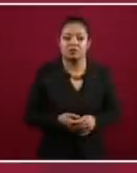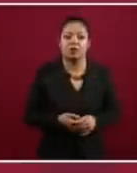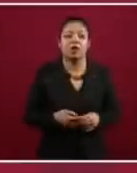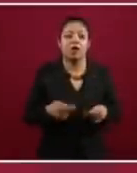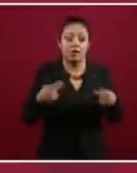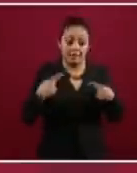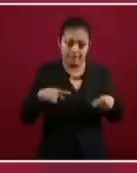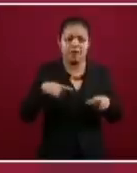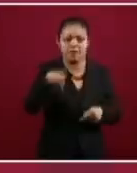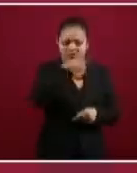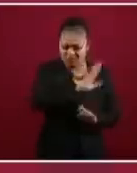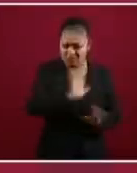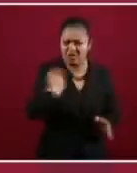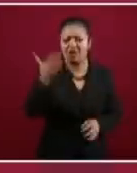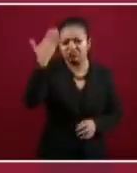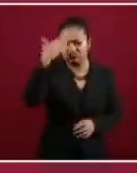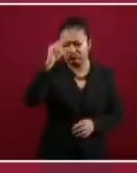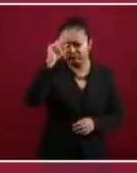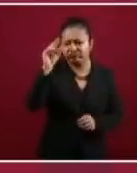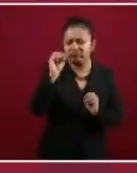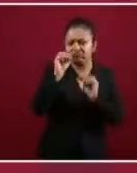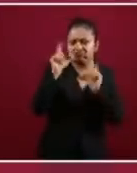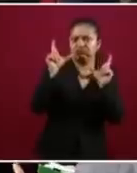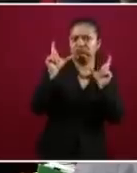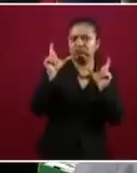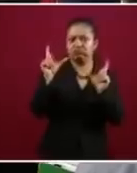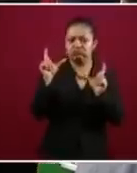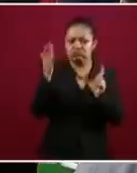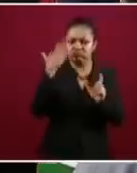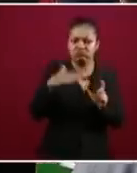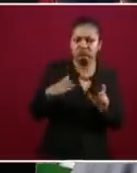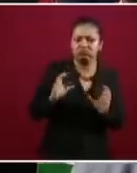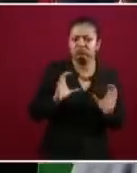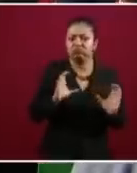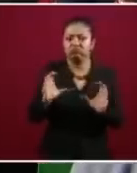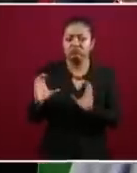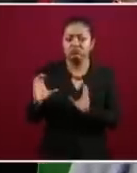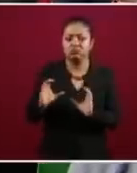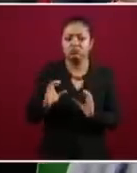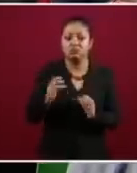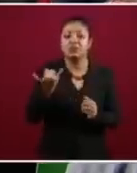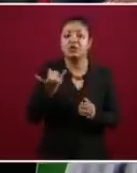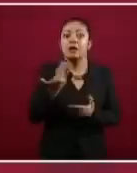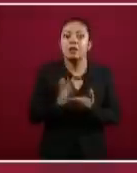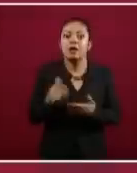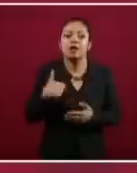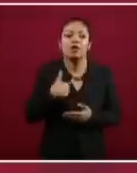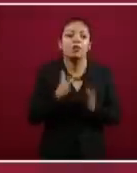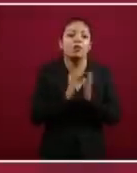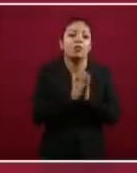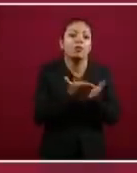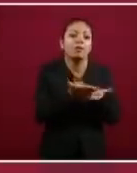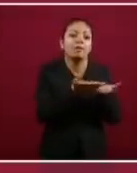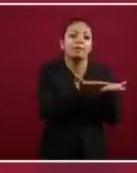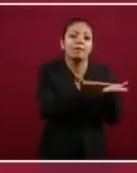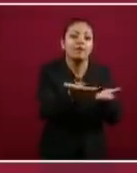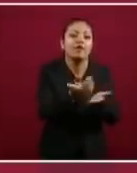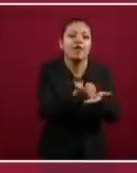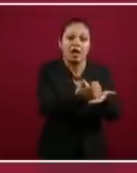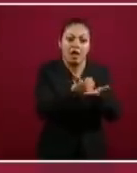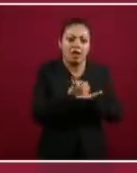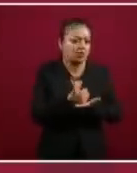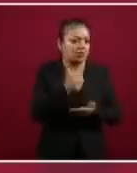está muy despierta, muy avispada. Además, yo estoy pidiendo que me ayuden en